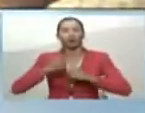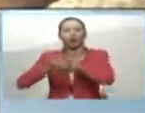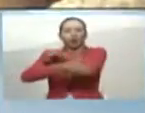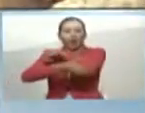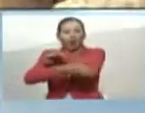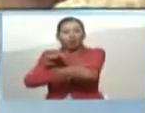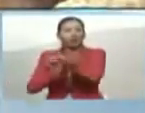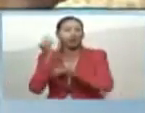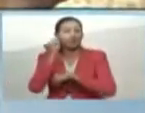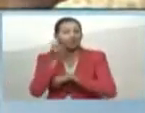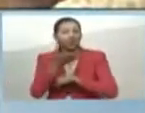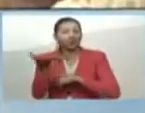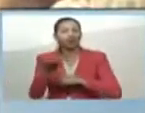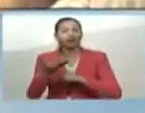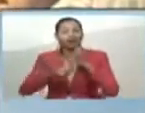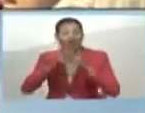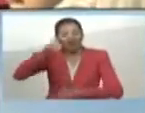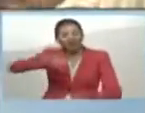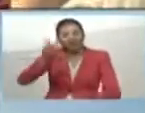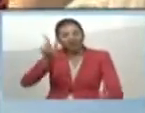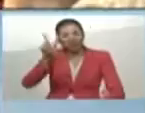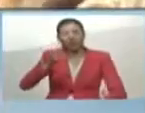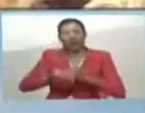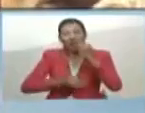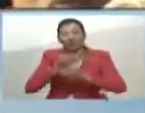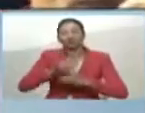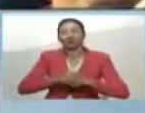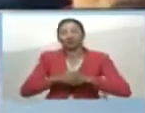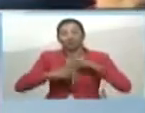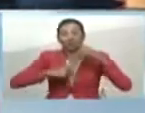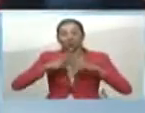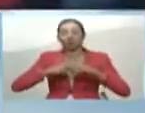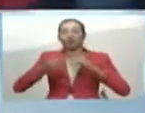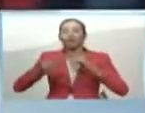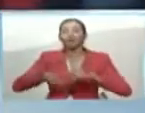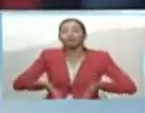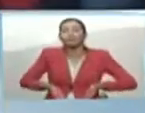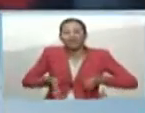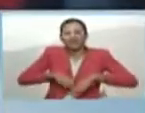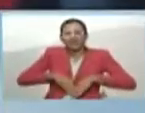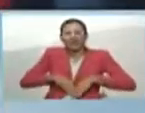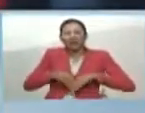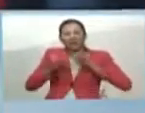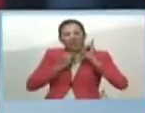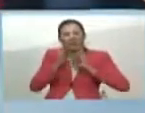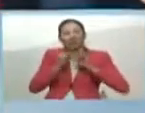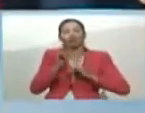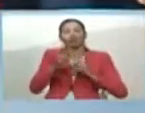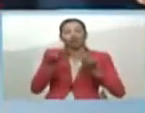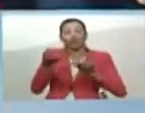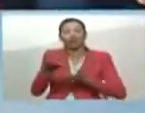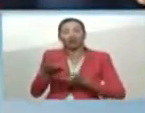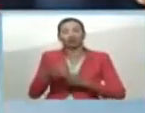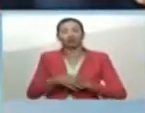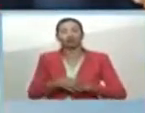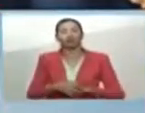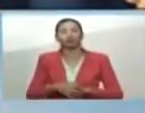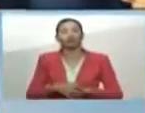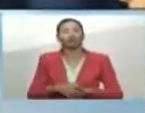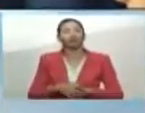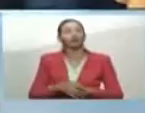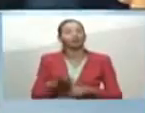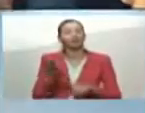para las mujeres hechas en Venezuela, pañales hechos en Venezuela, porque allí atacó a los sectores